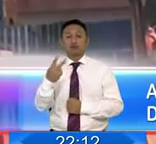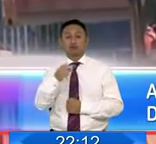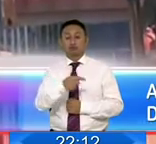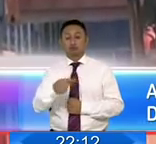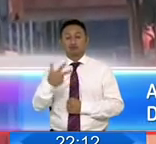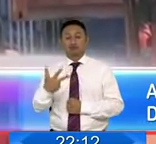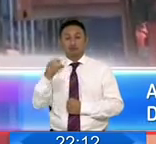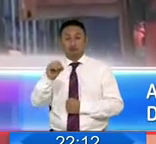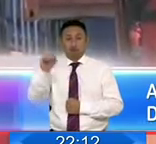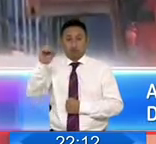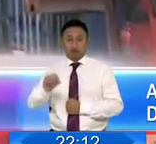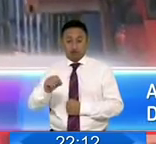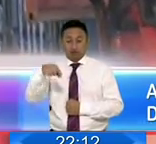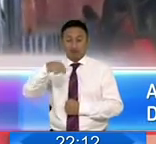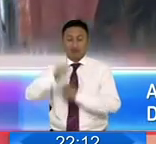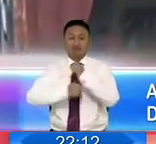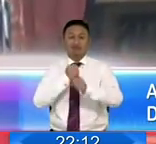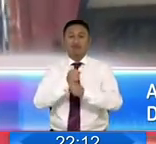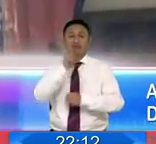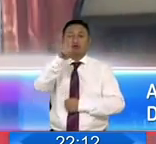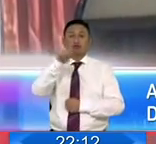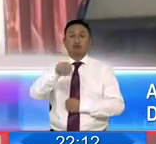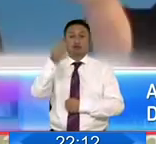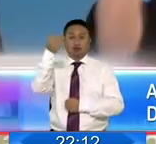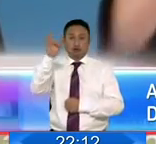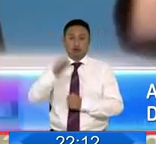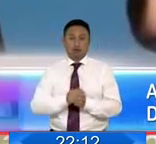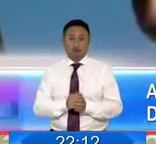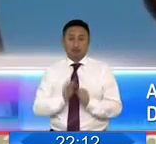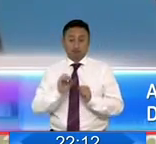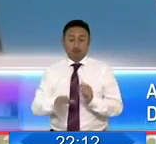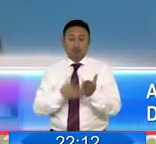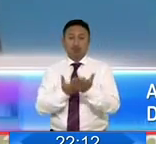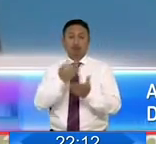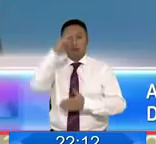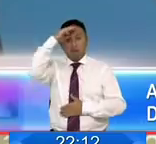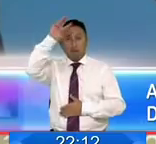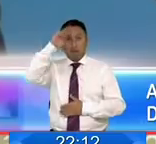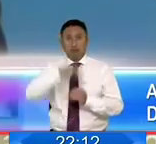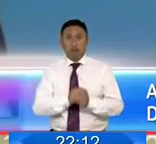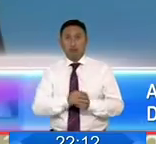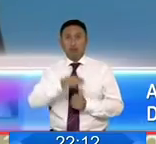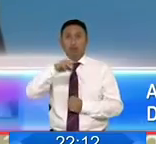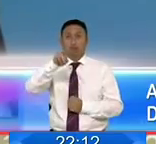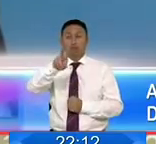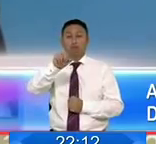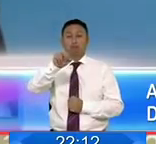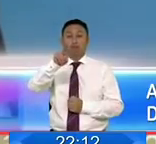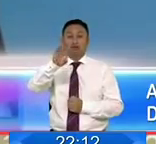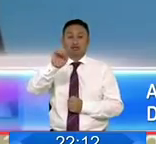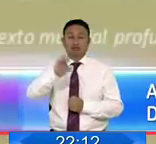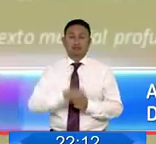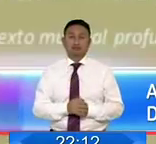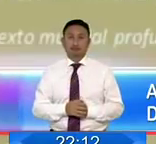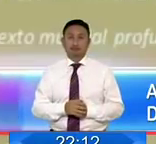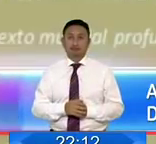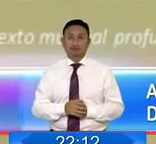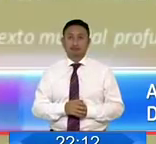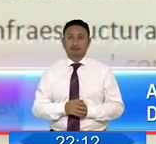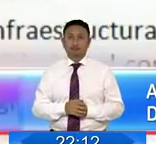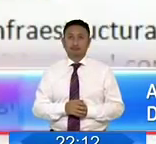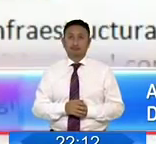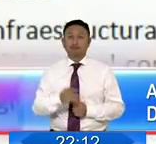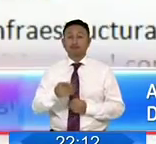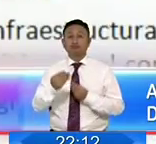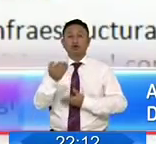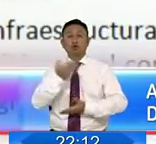exportaciones e importaciones para este 2019 en la región fue expuesto en México por Alicia Bárcena, secretaria ejecutiva de dicho organismo. Cae el